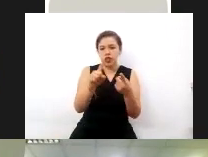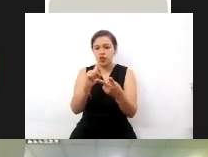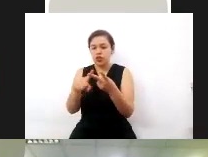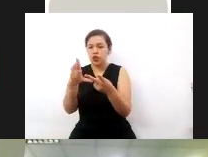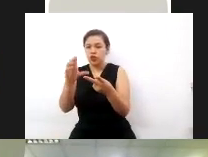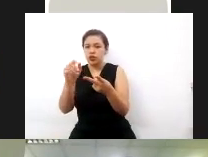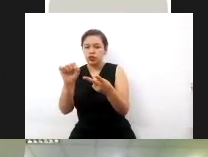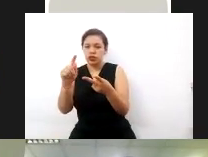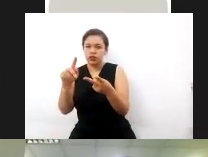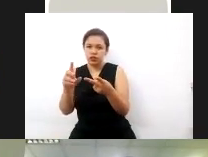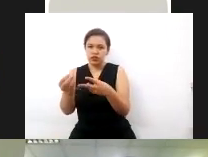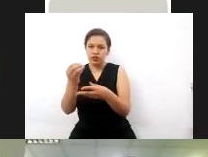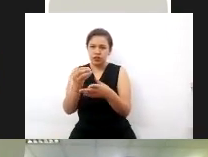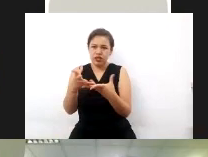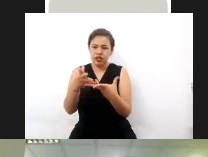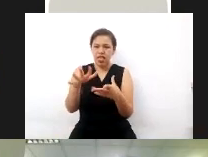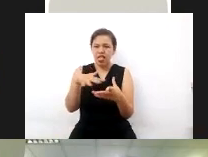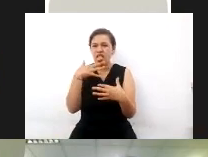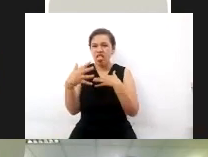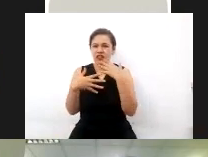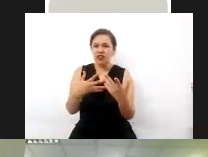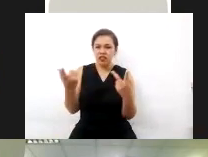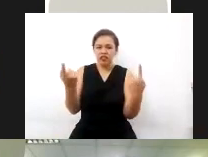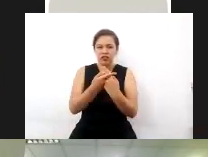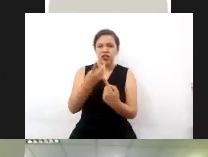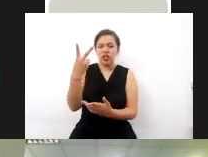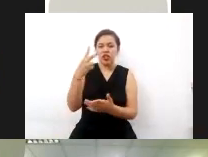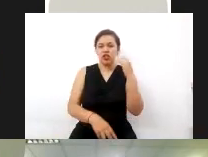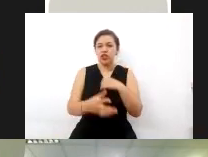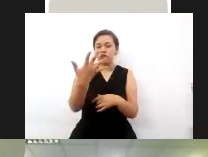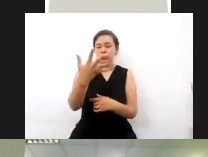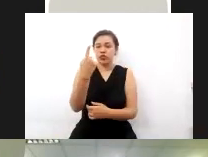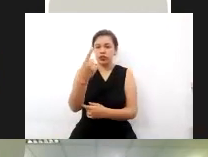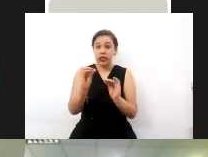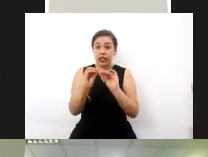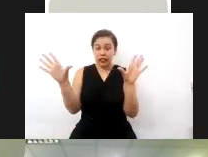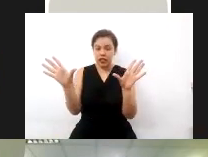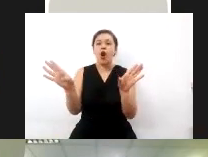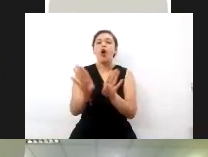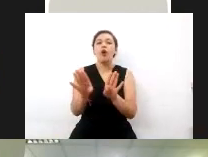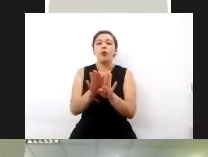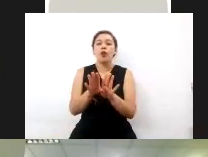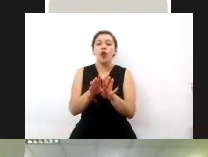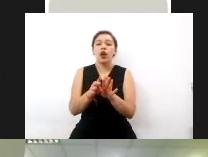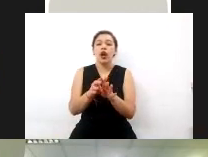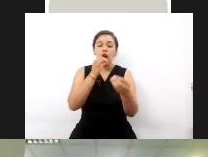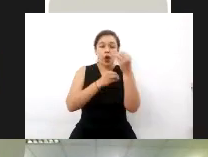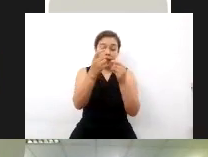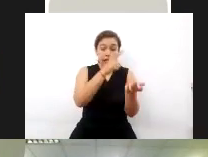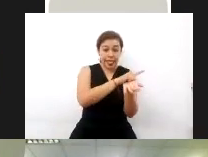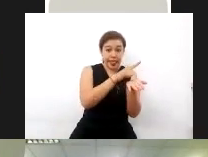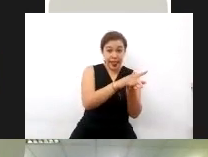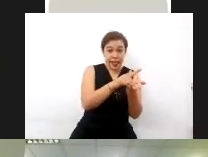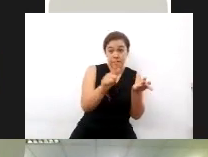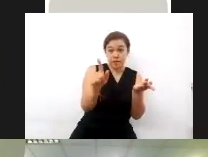contaminación cruzada que maneja la norma 251 es muy clara y esta se va a producir cuando un alimento limpio entra en contacto con un